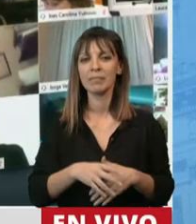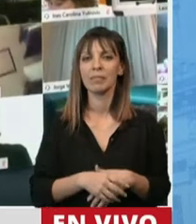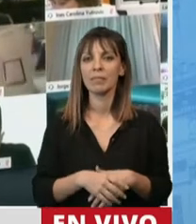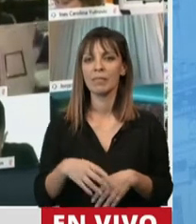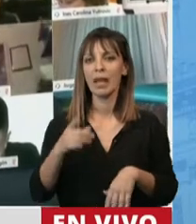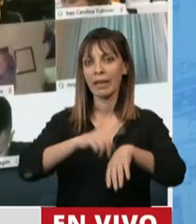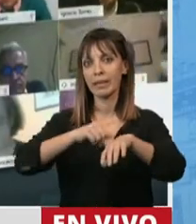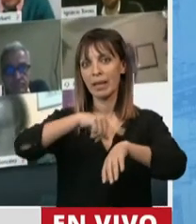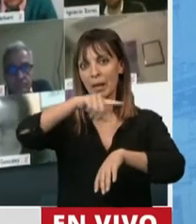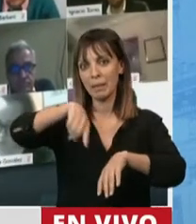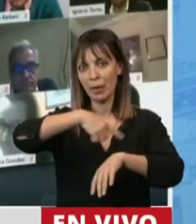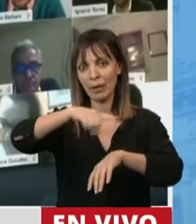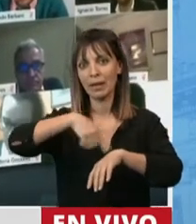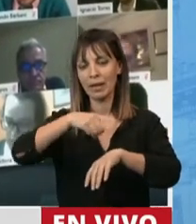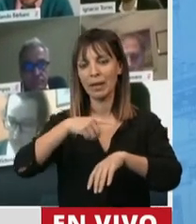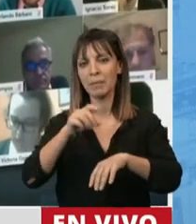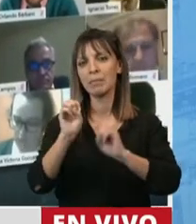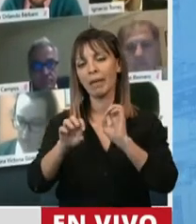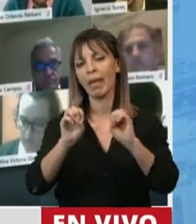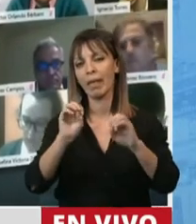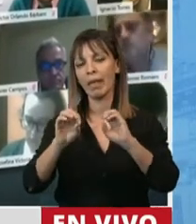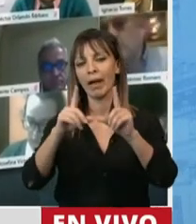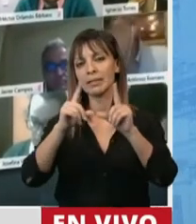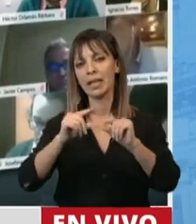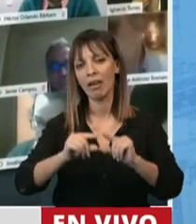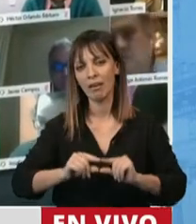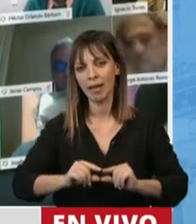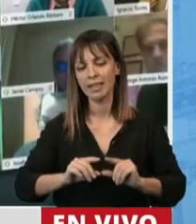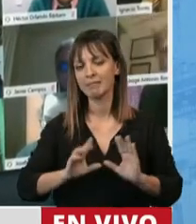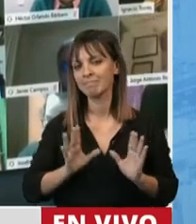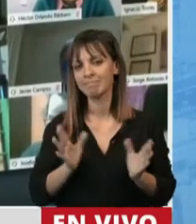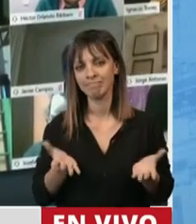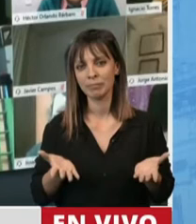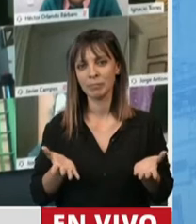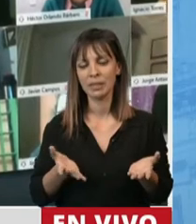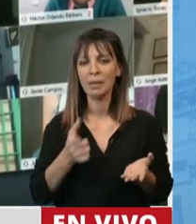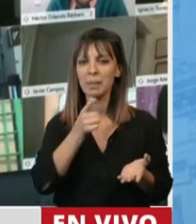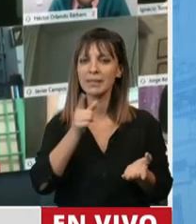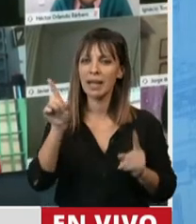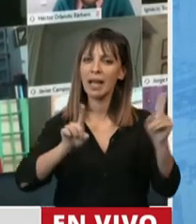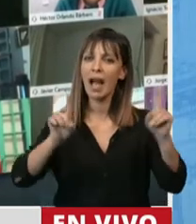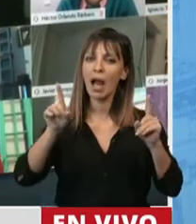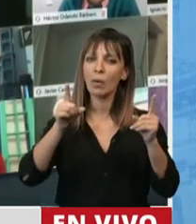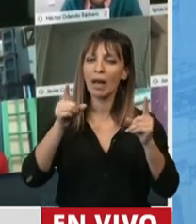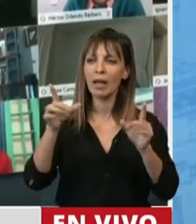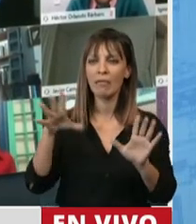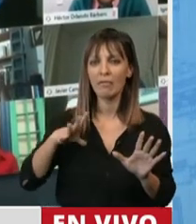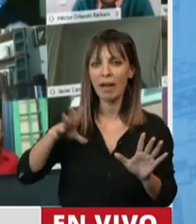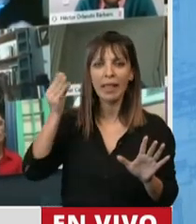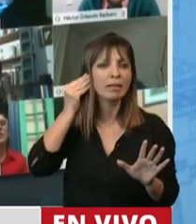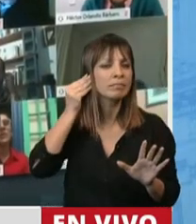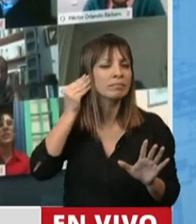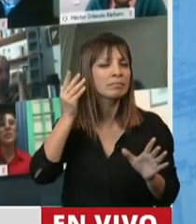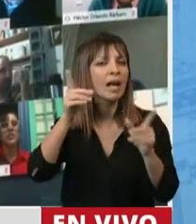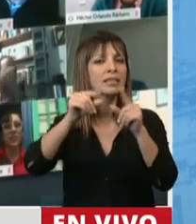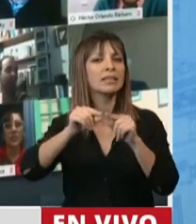hace rato que estamos tirando cifras, creo que algunas de las que todavía no escuché tienen